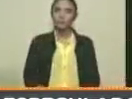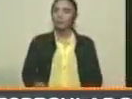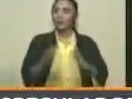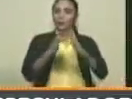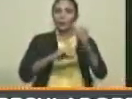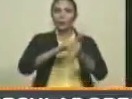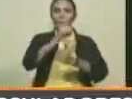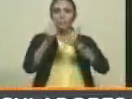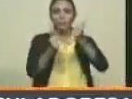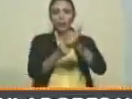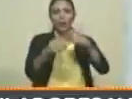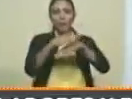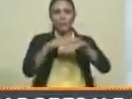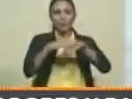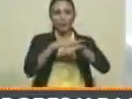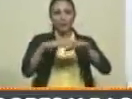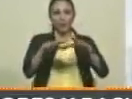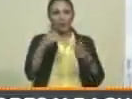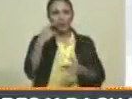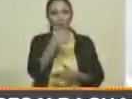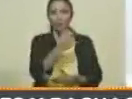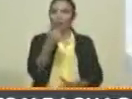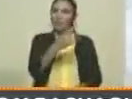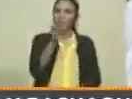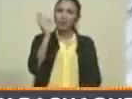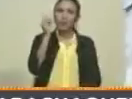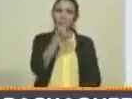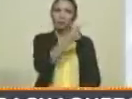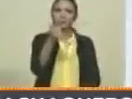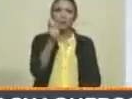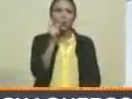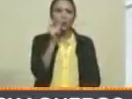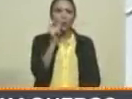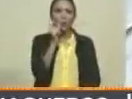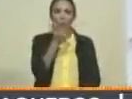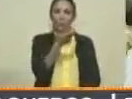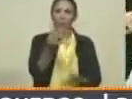viceministros, hace falta mujeres ahí, puro hombre, ¿vale?